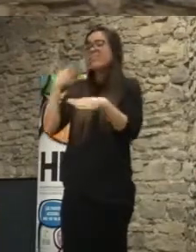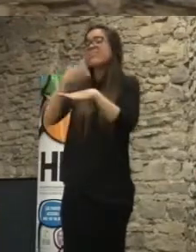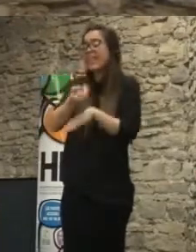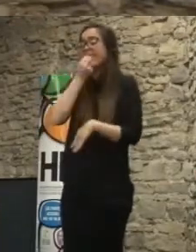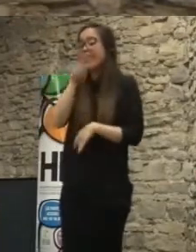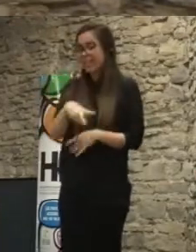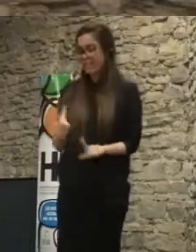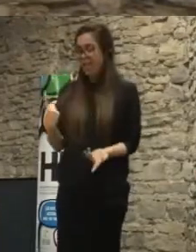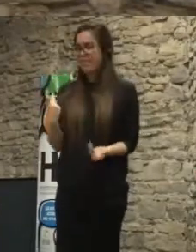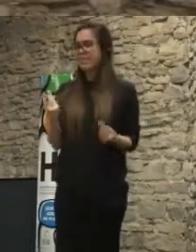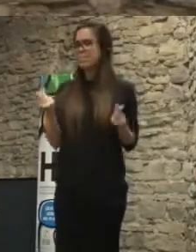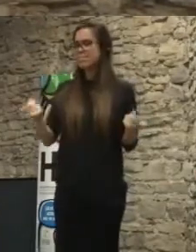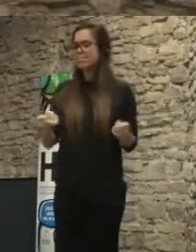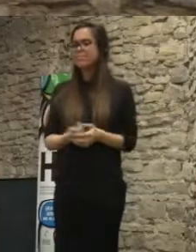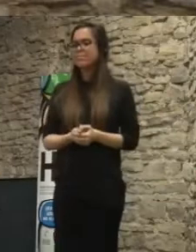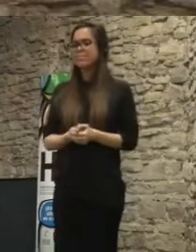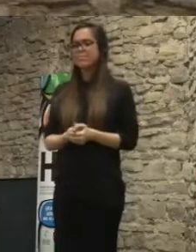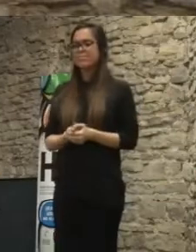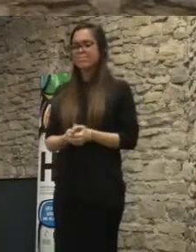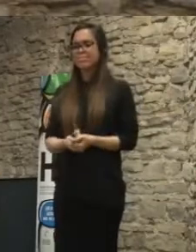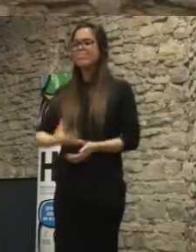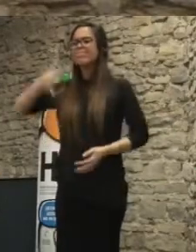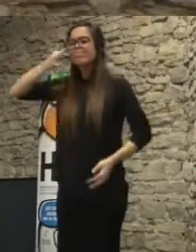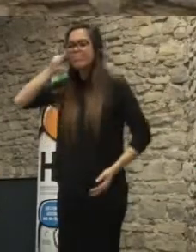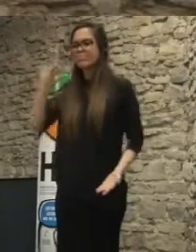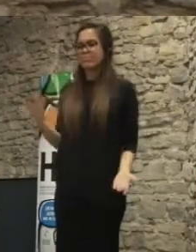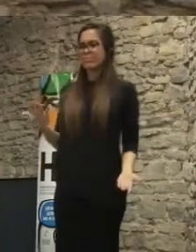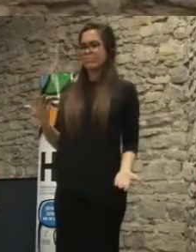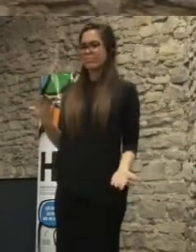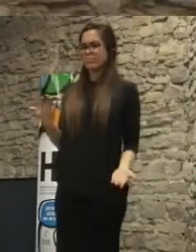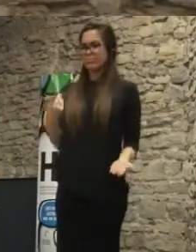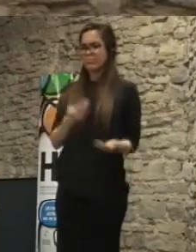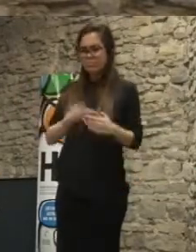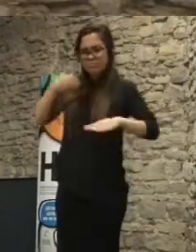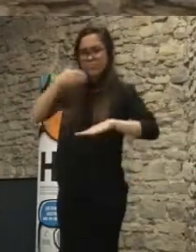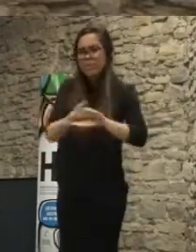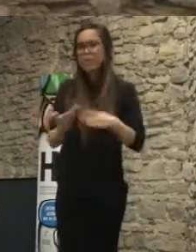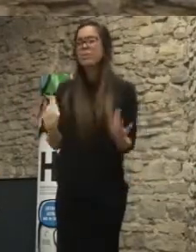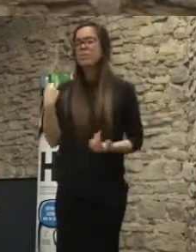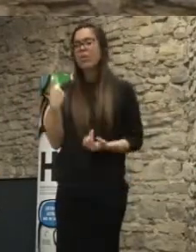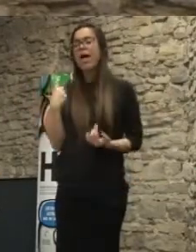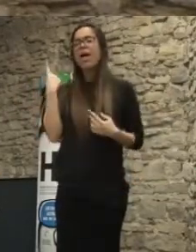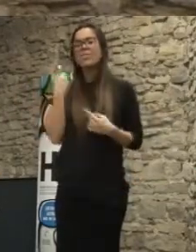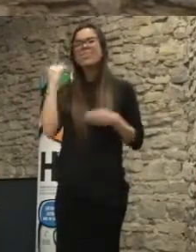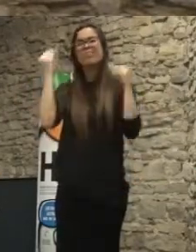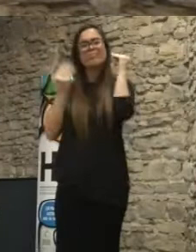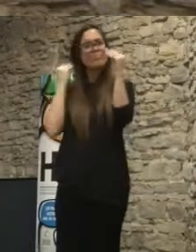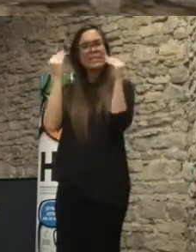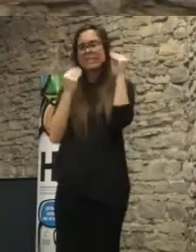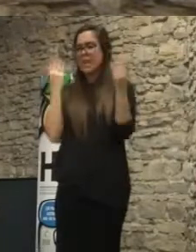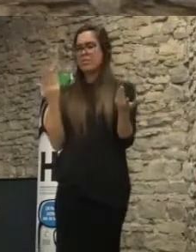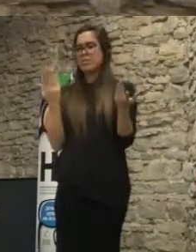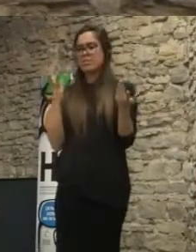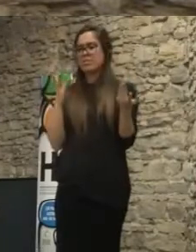entonces necesitamos ir a buscar, pero para ir a buscar esta reflexión, ¿no?, de en qué sociedad estamos, qué